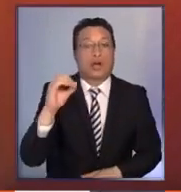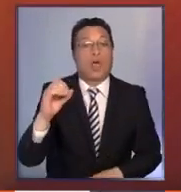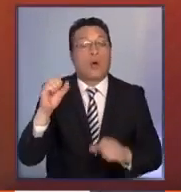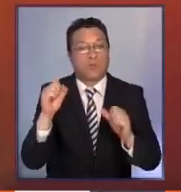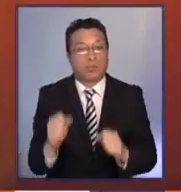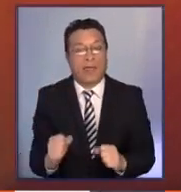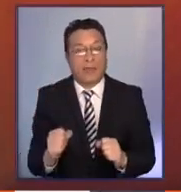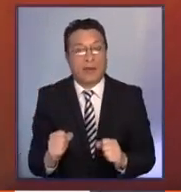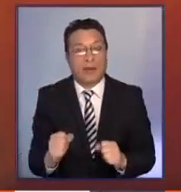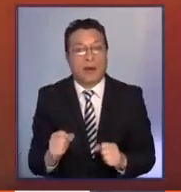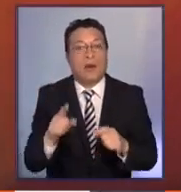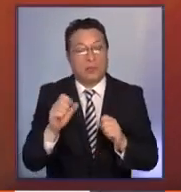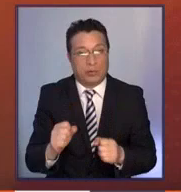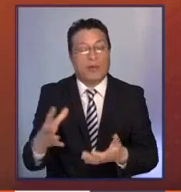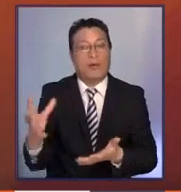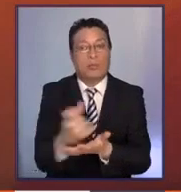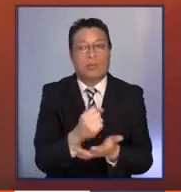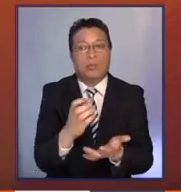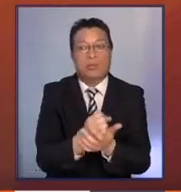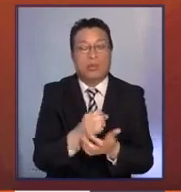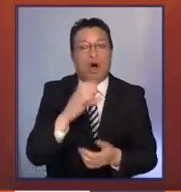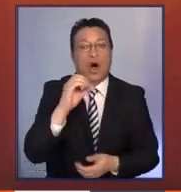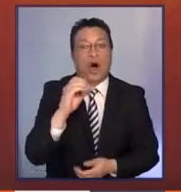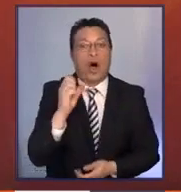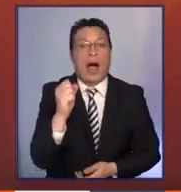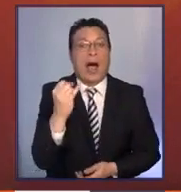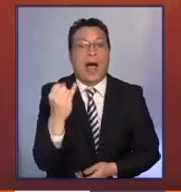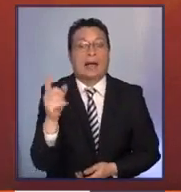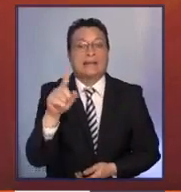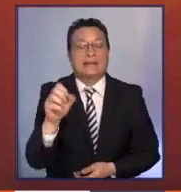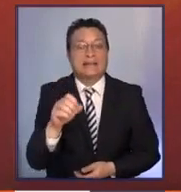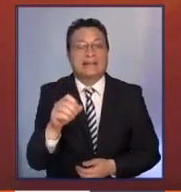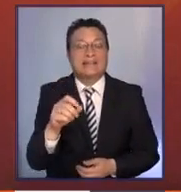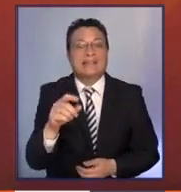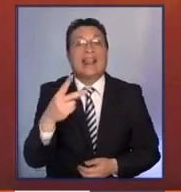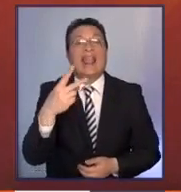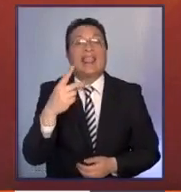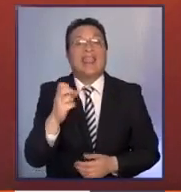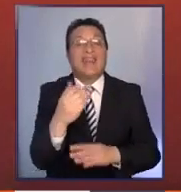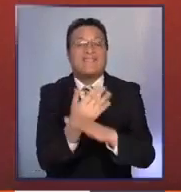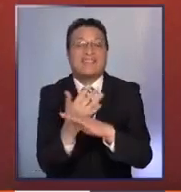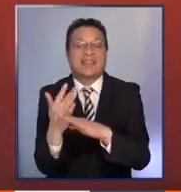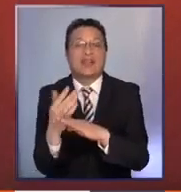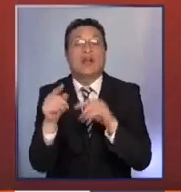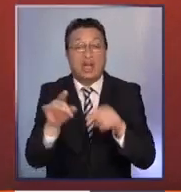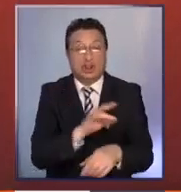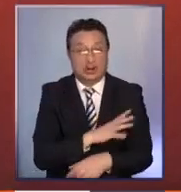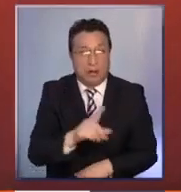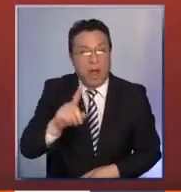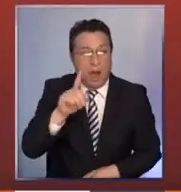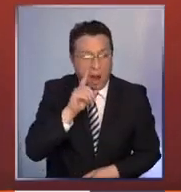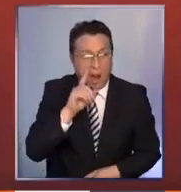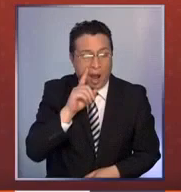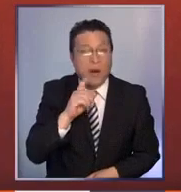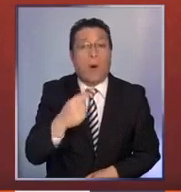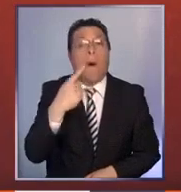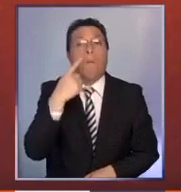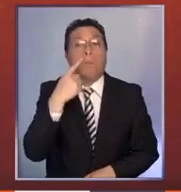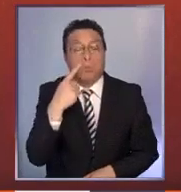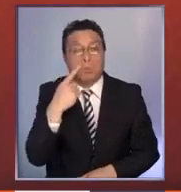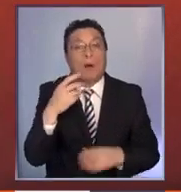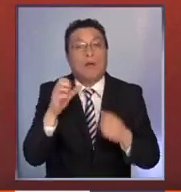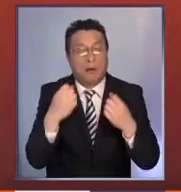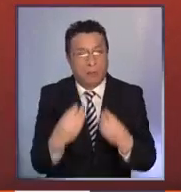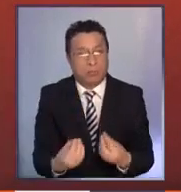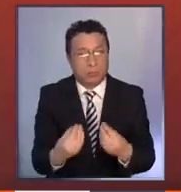Es lo que pueden lograr los oasis de vegetación o techos verdes, como se le llama. En Chile también existen y ya han dado prueba de